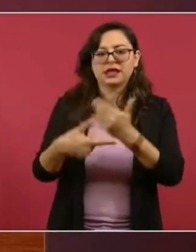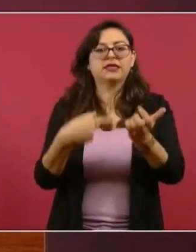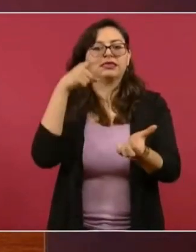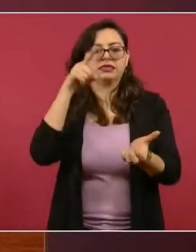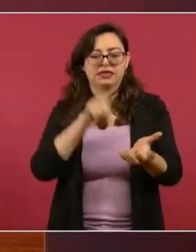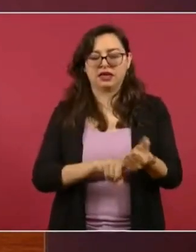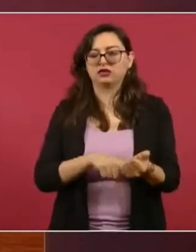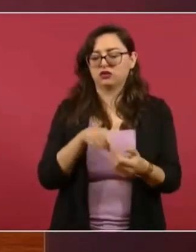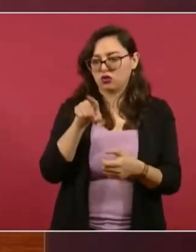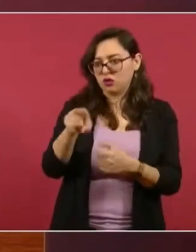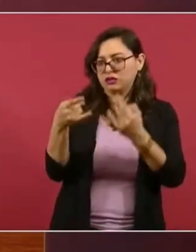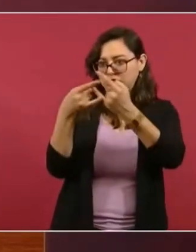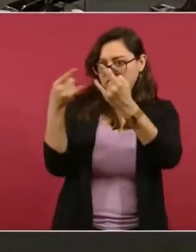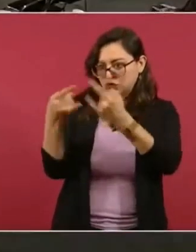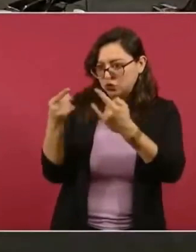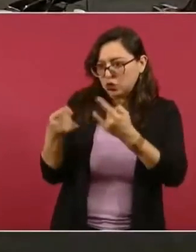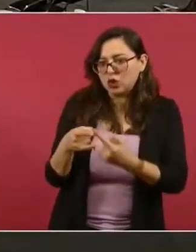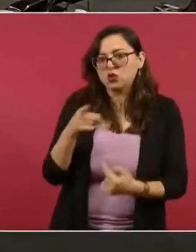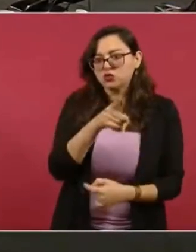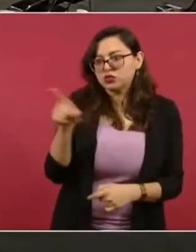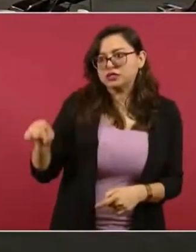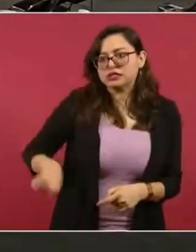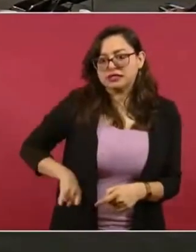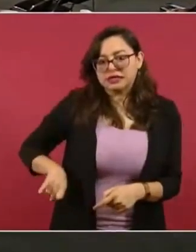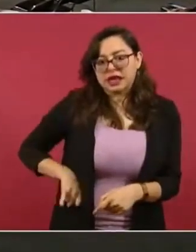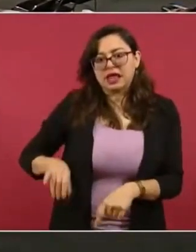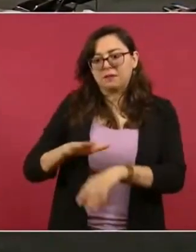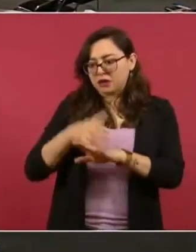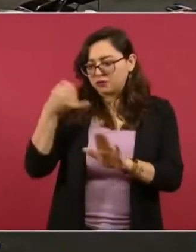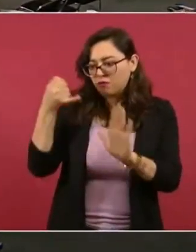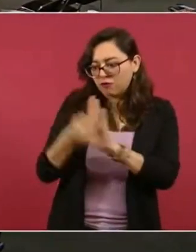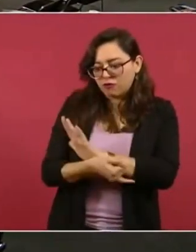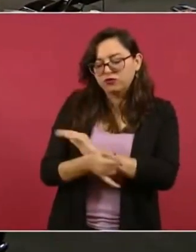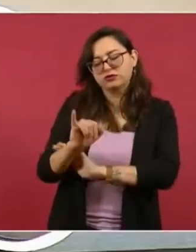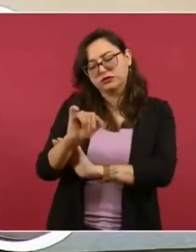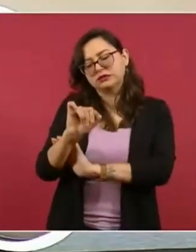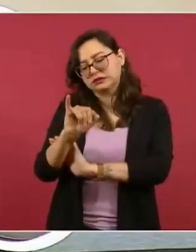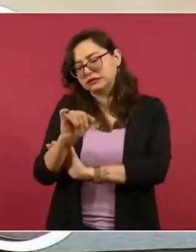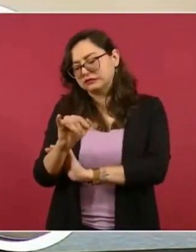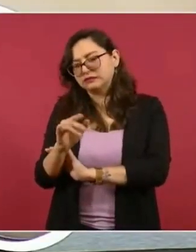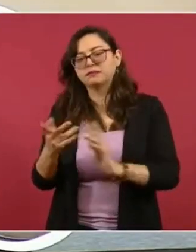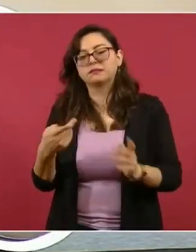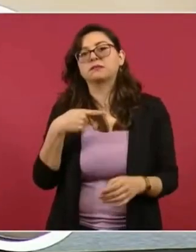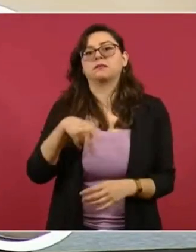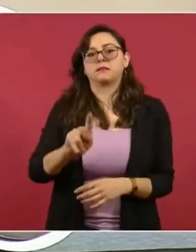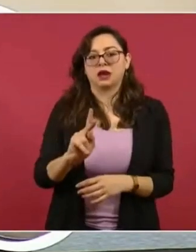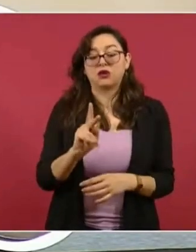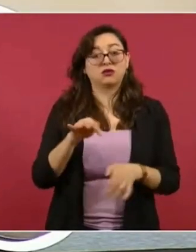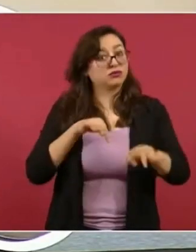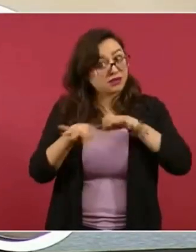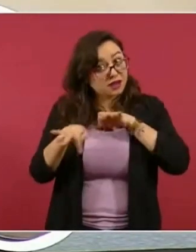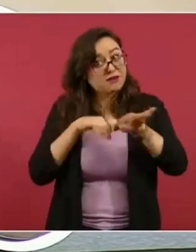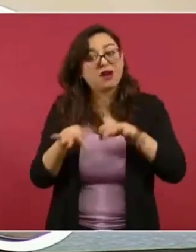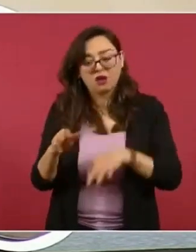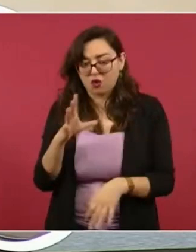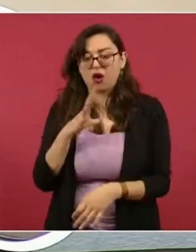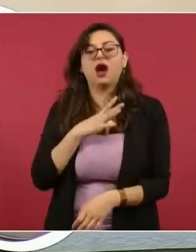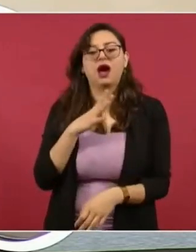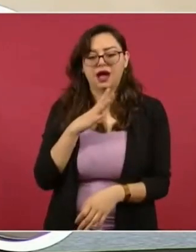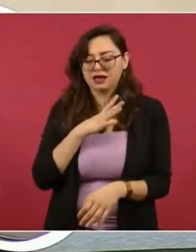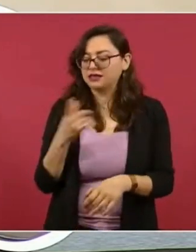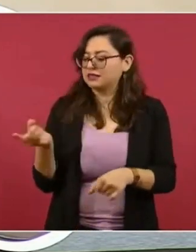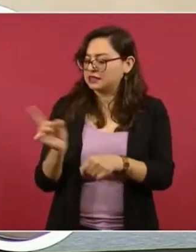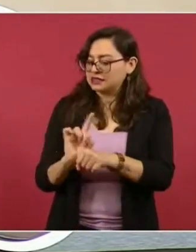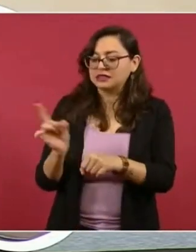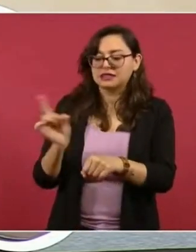que ustedes tienen interés en conocer cómo lo hacemos nosotros de manera transparente pero de que están trabajando y lo estamos